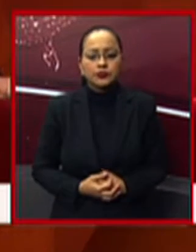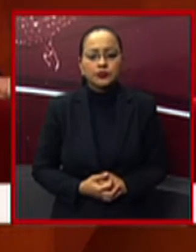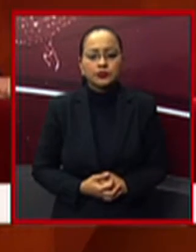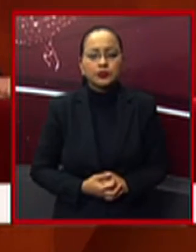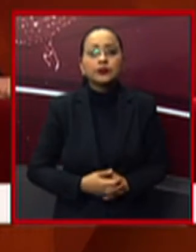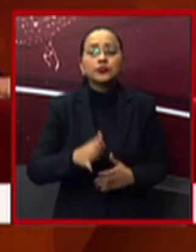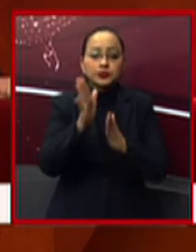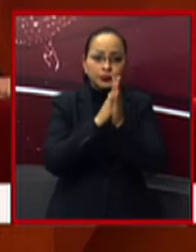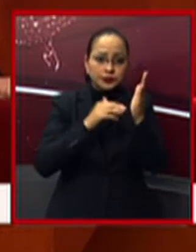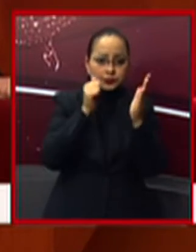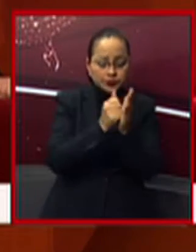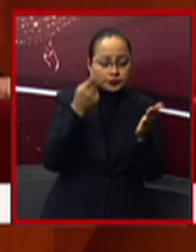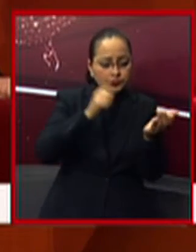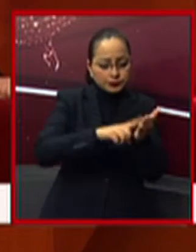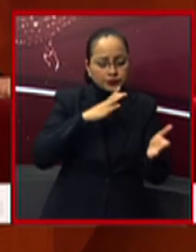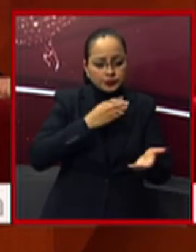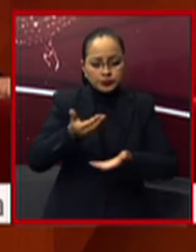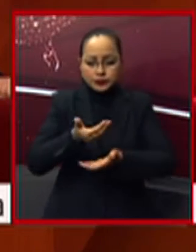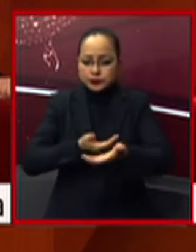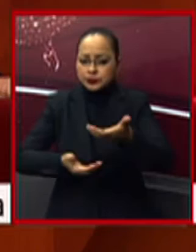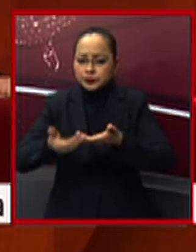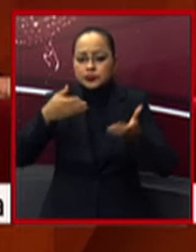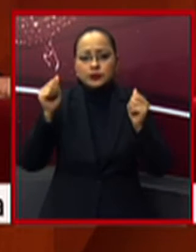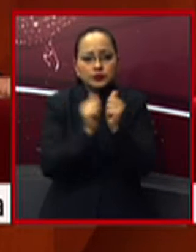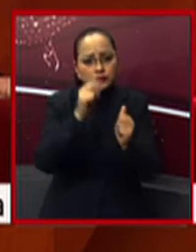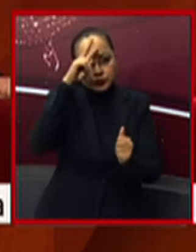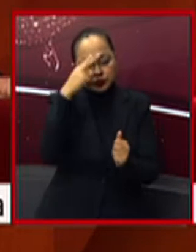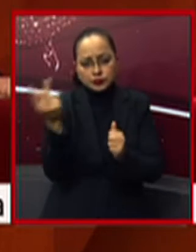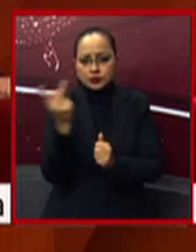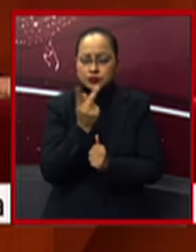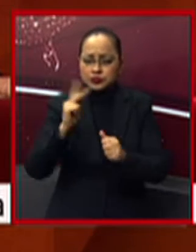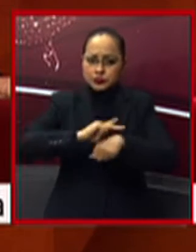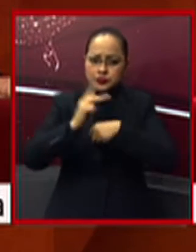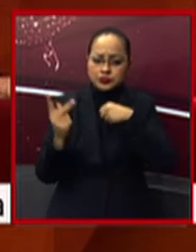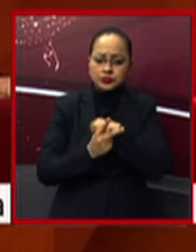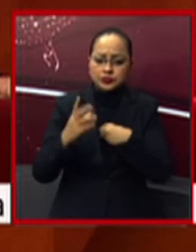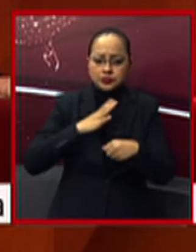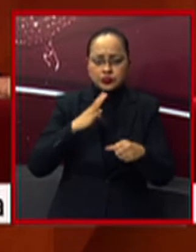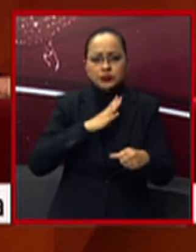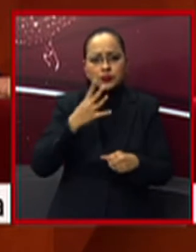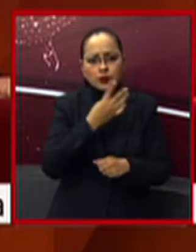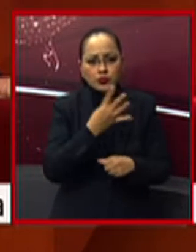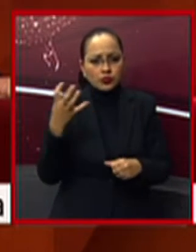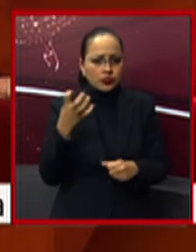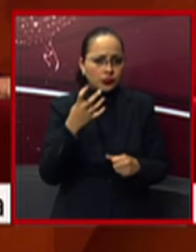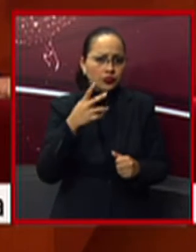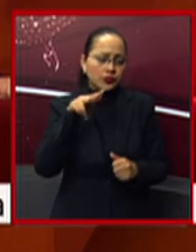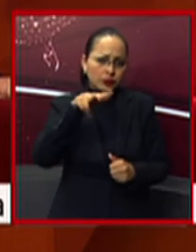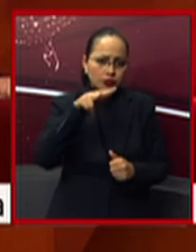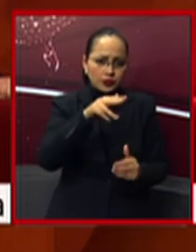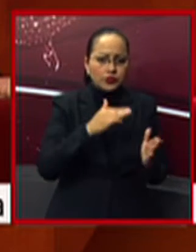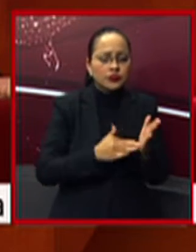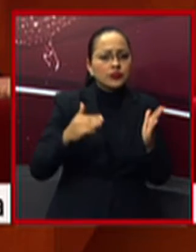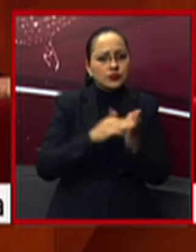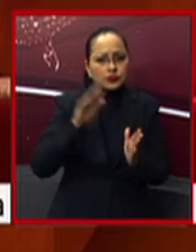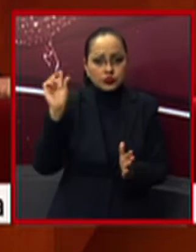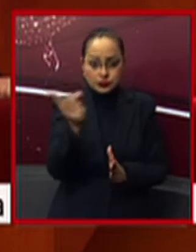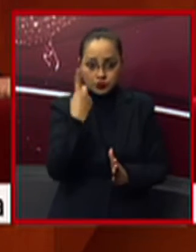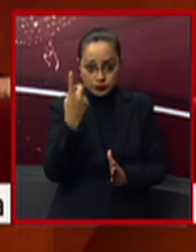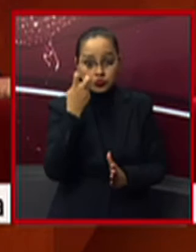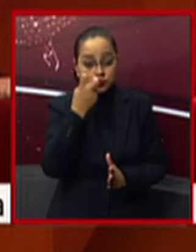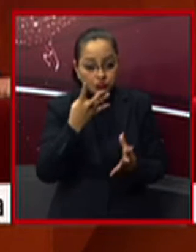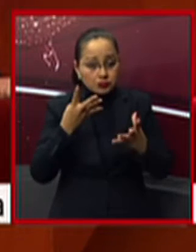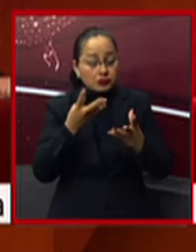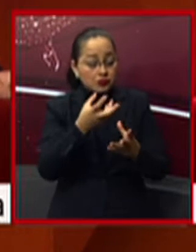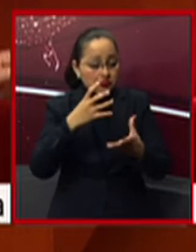Nueva Zelanda tiene un comercio bilateral con México de 418 millones de dólares en